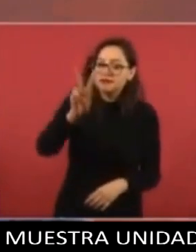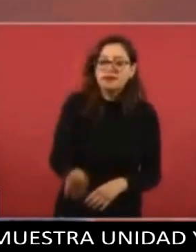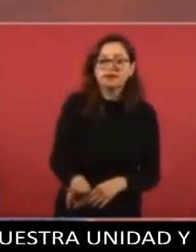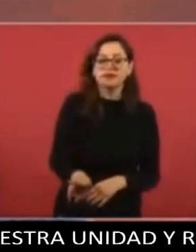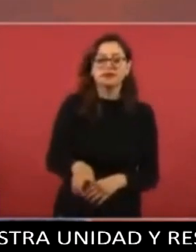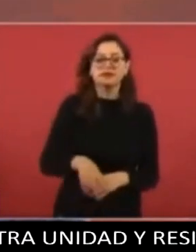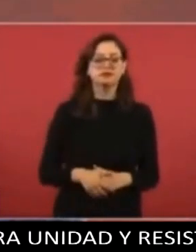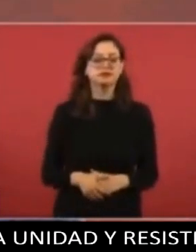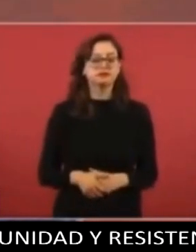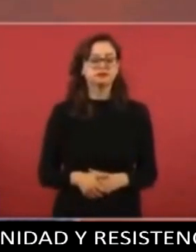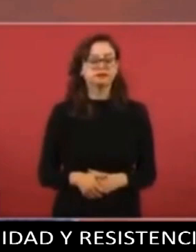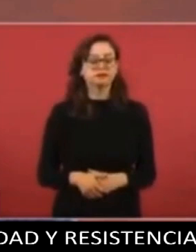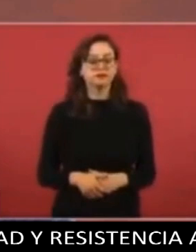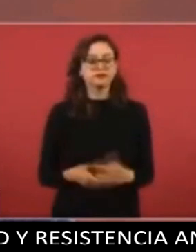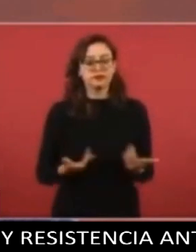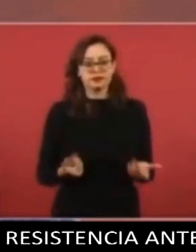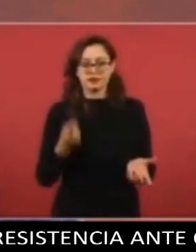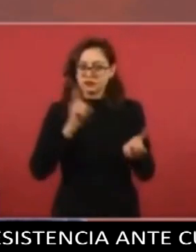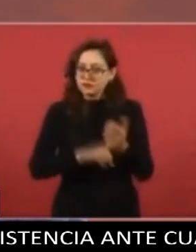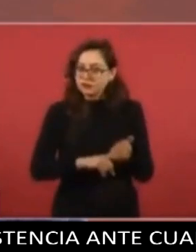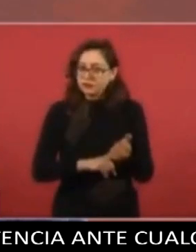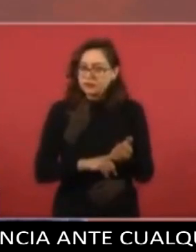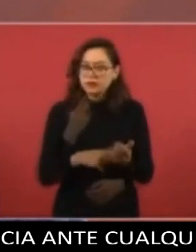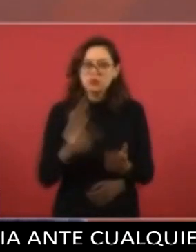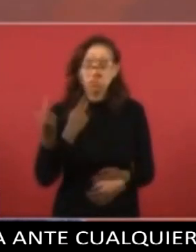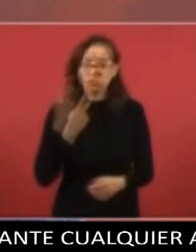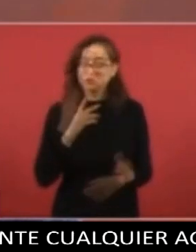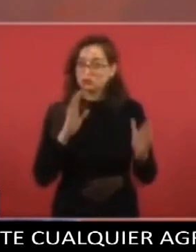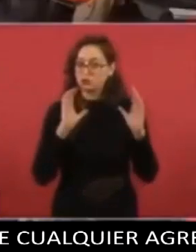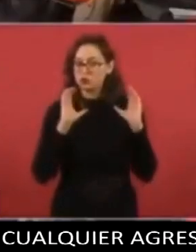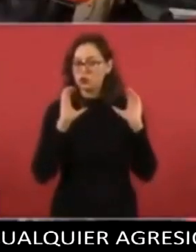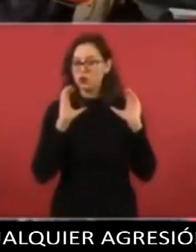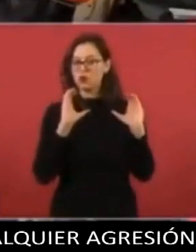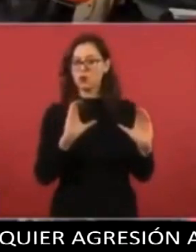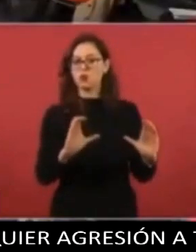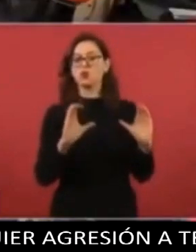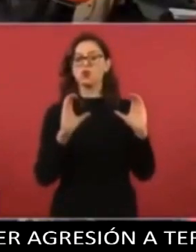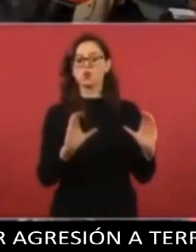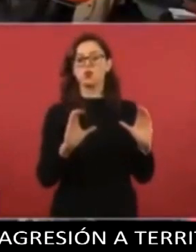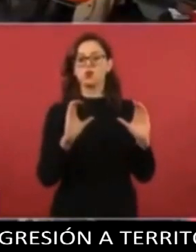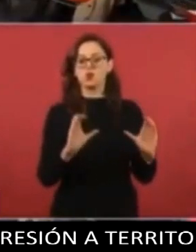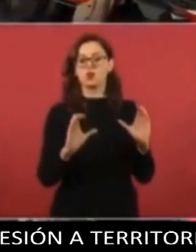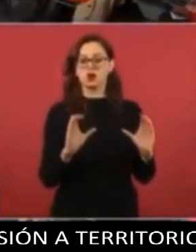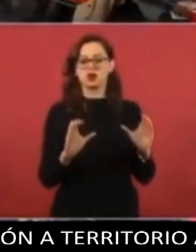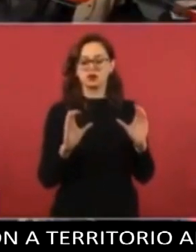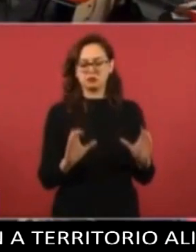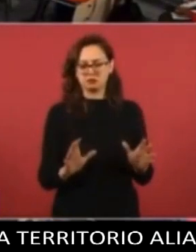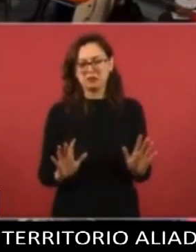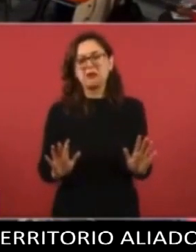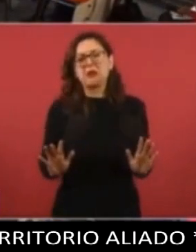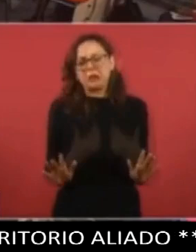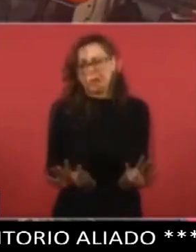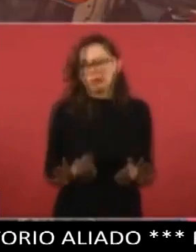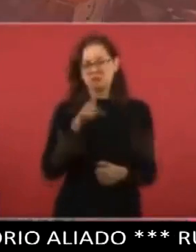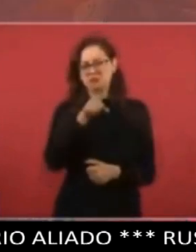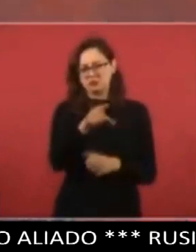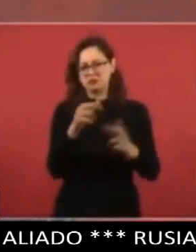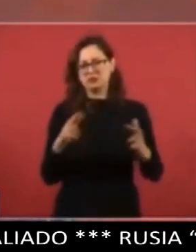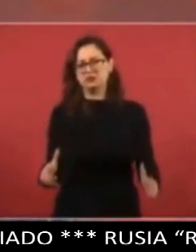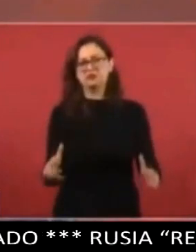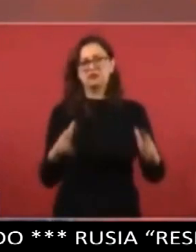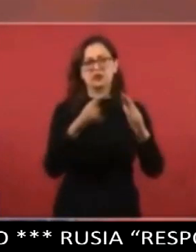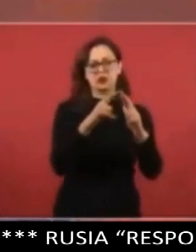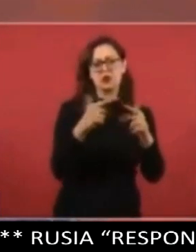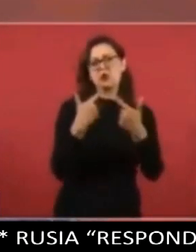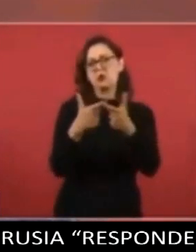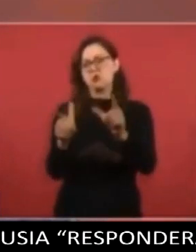Y cuidado con la politiquería. Una cosa es que tengan simpatías con los partidos conservadores y